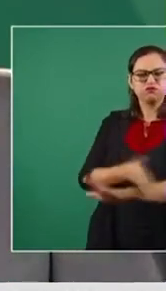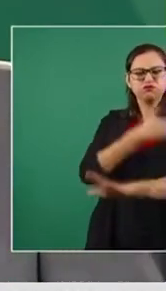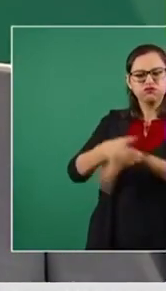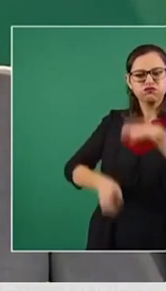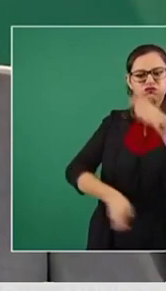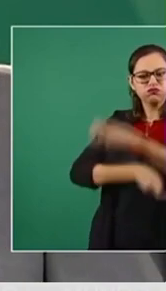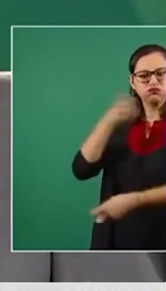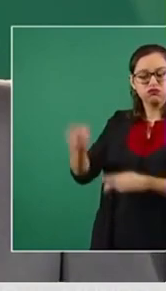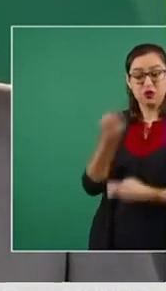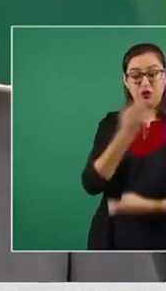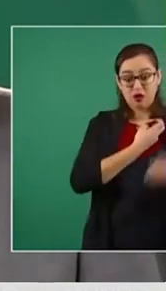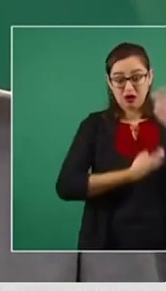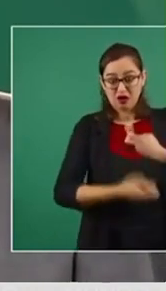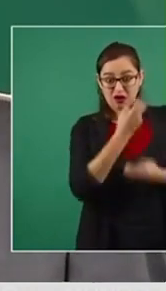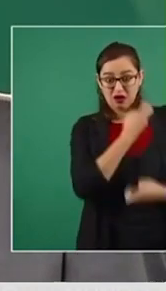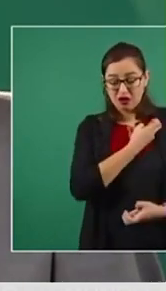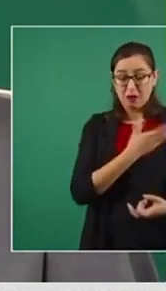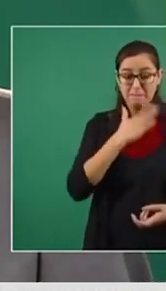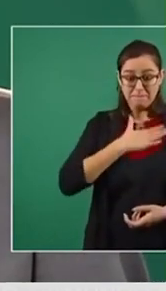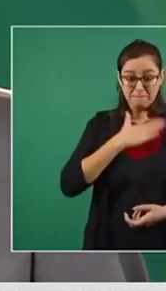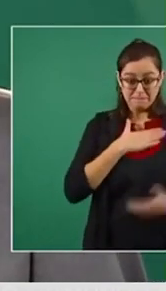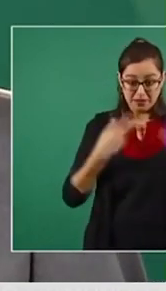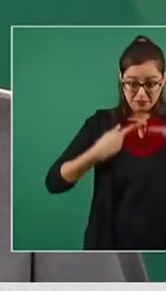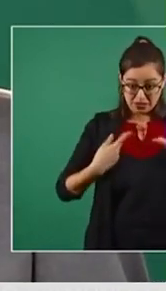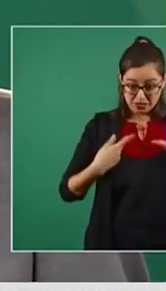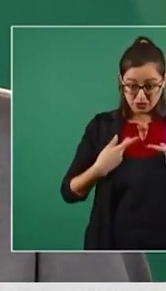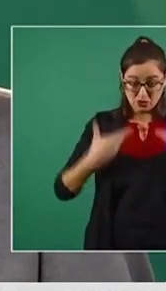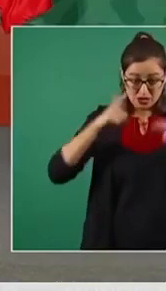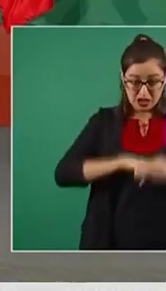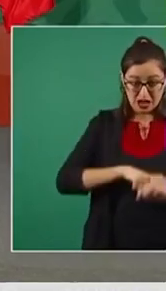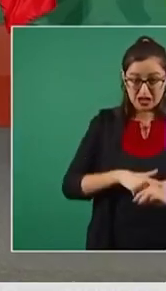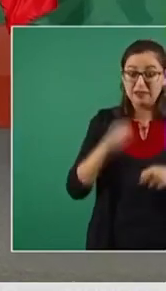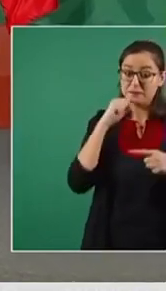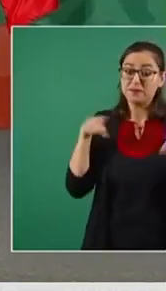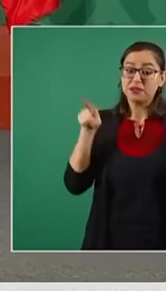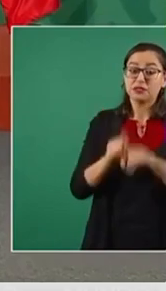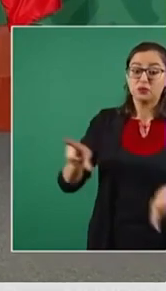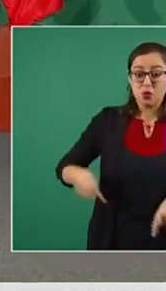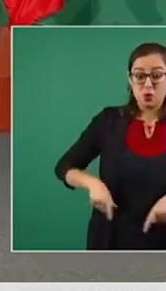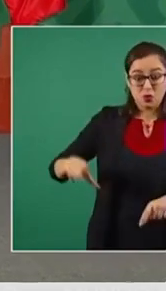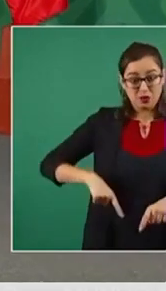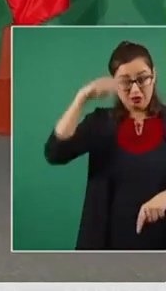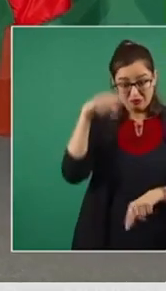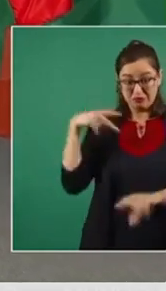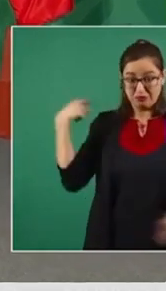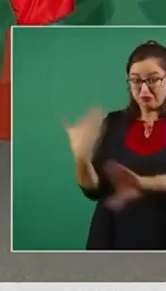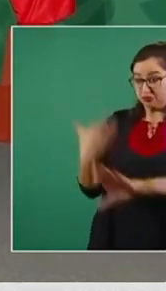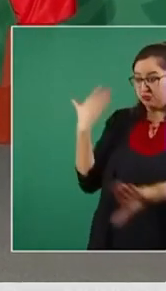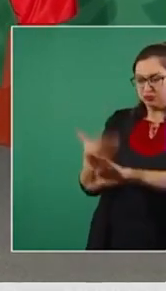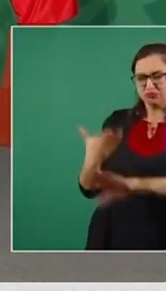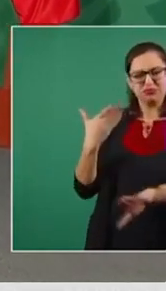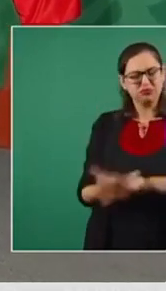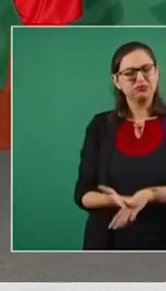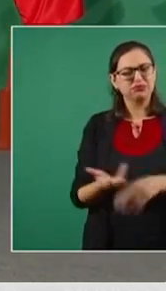López Obrador, arrebatarle esos votos que son los más duros, son los que el más dinero les da, es la gente con